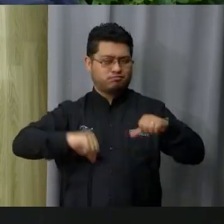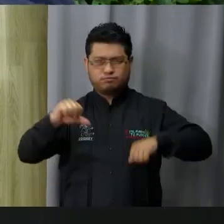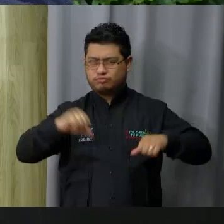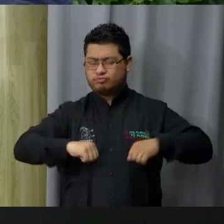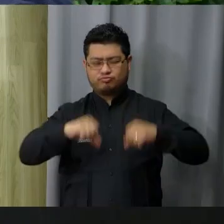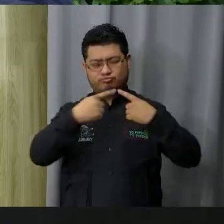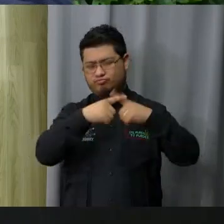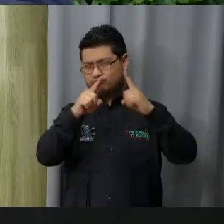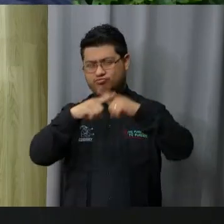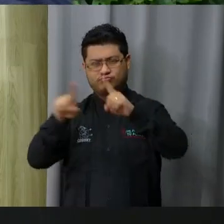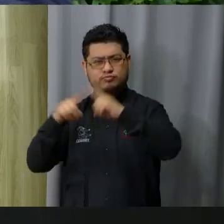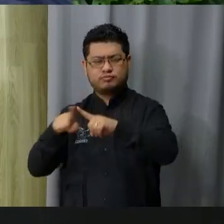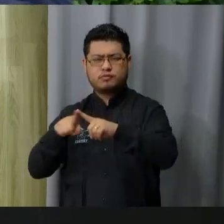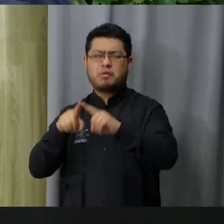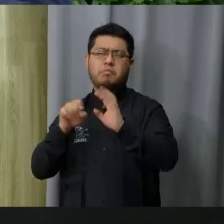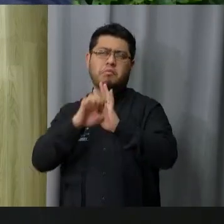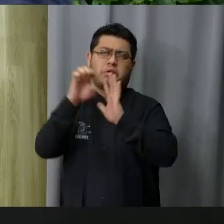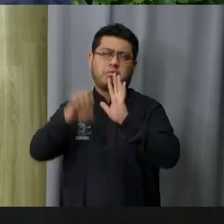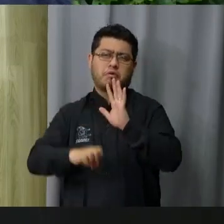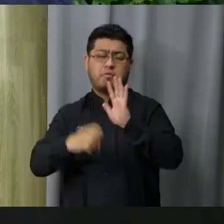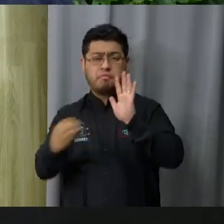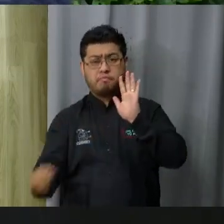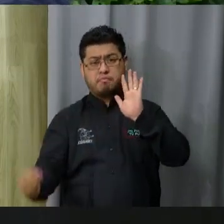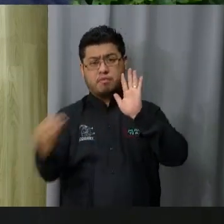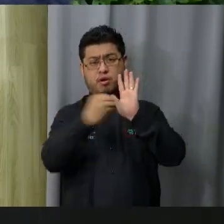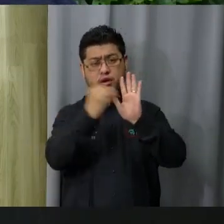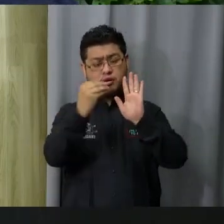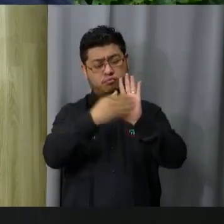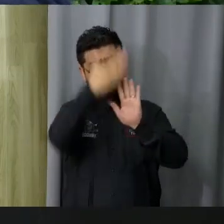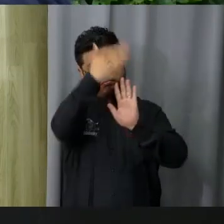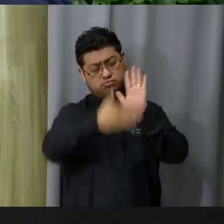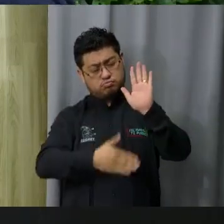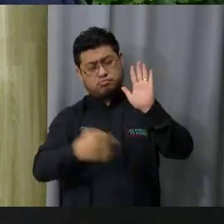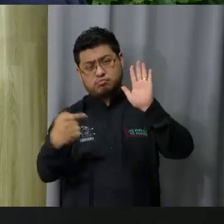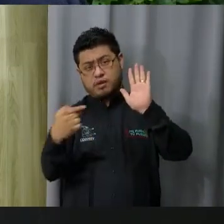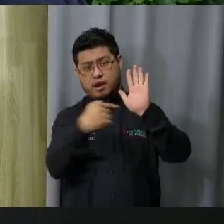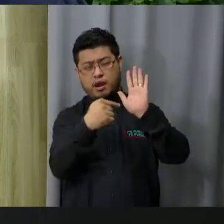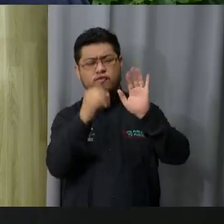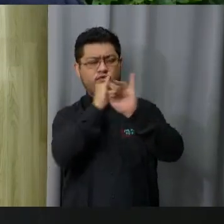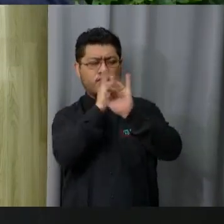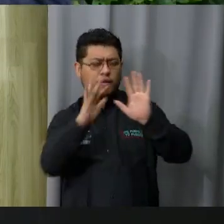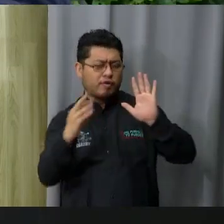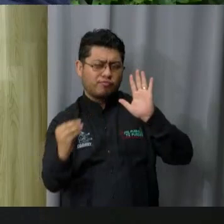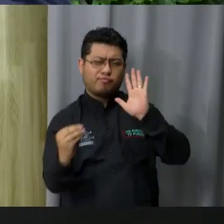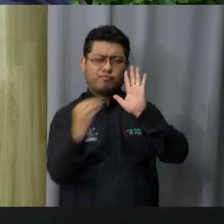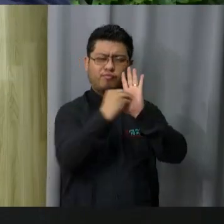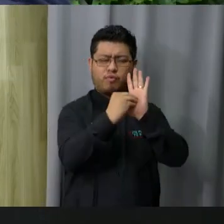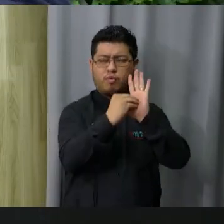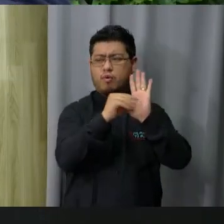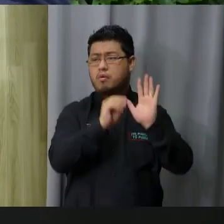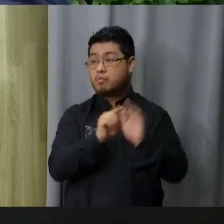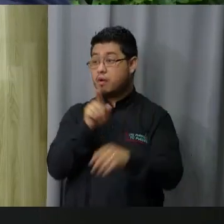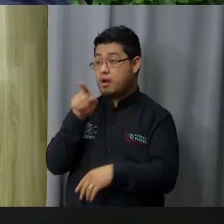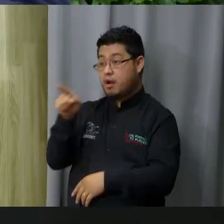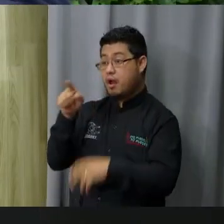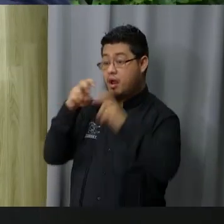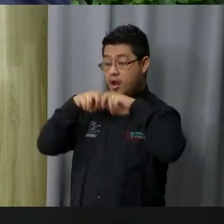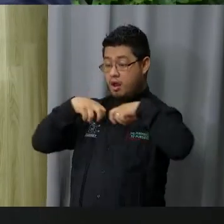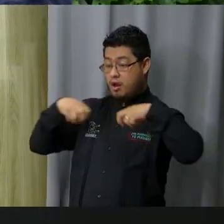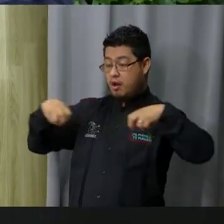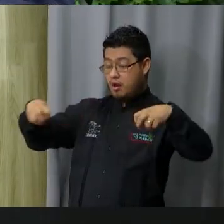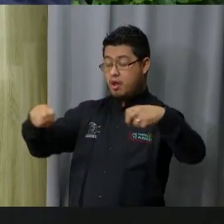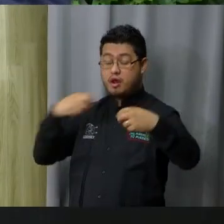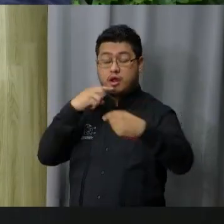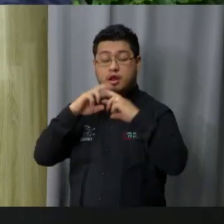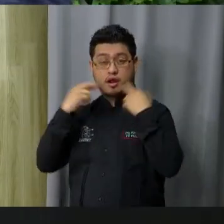desde fijar carteles hasta hacer un conversatorio, ¿no? Como igual también el que les vamos a invitar en un momento. Uh-huh. Y